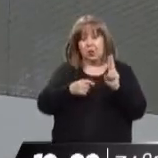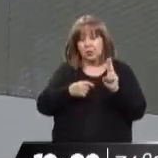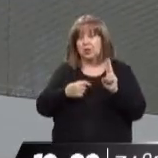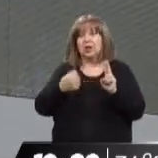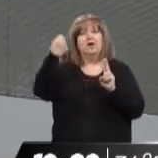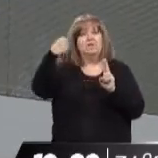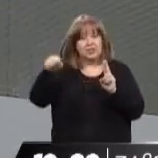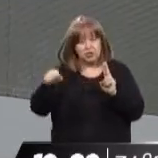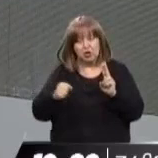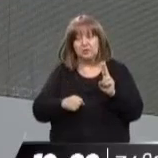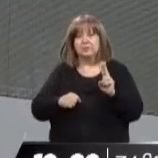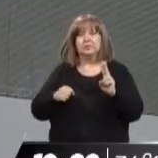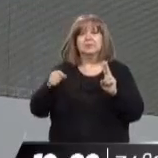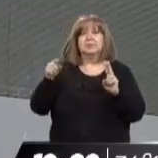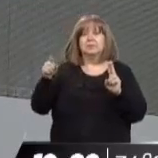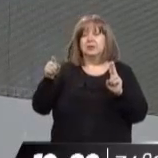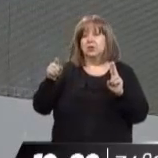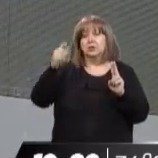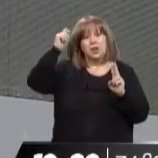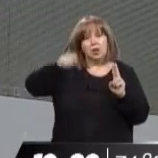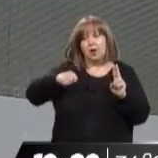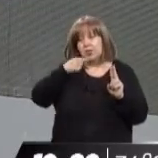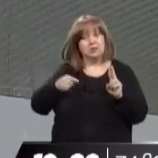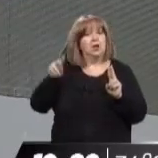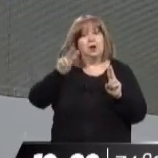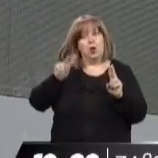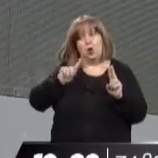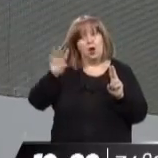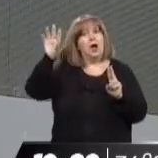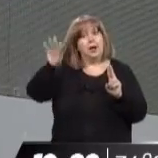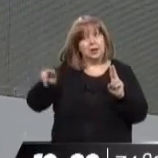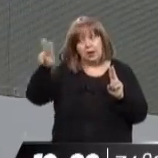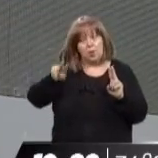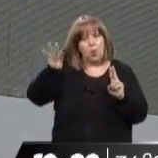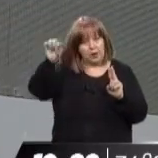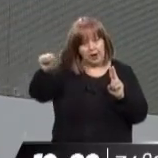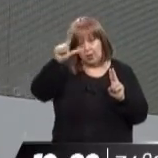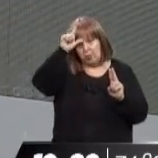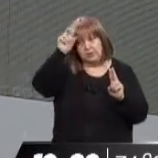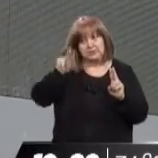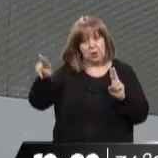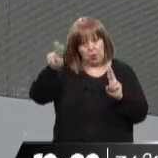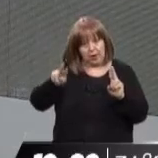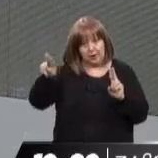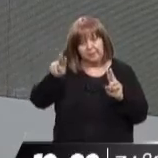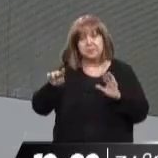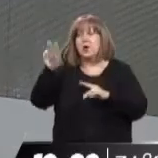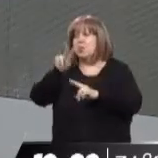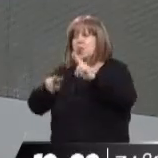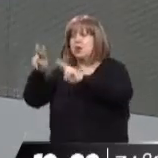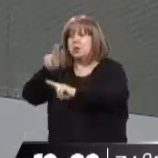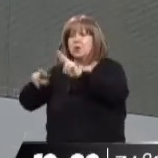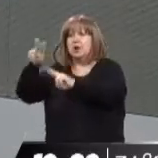declarar y fue declarado por la juez interviniente en rebeldía y se solicitó su captura. Nunca lo